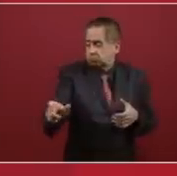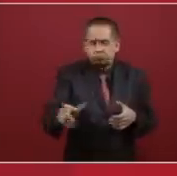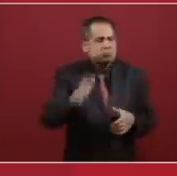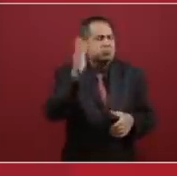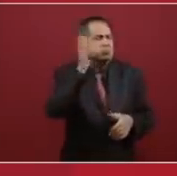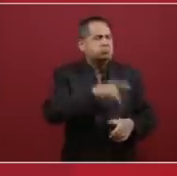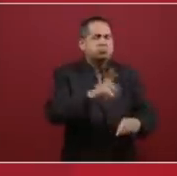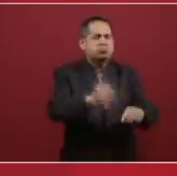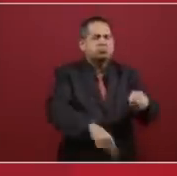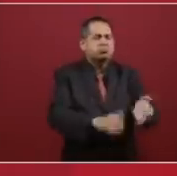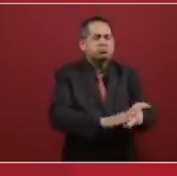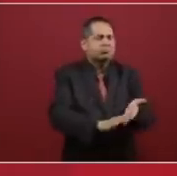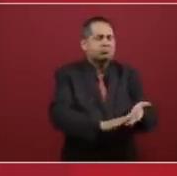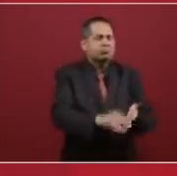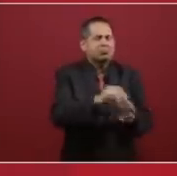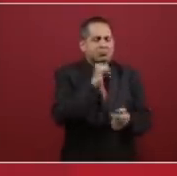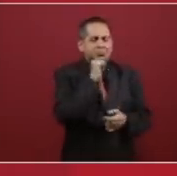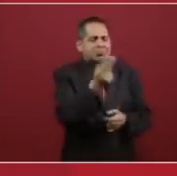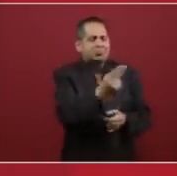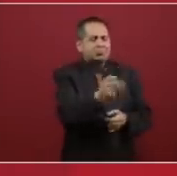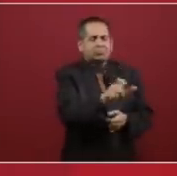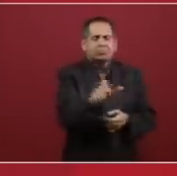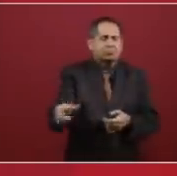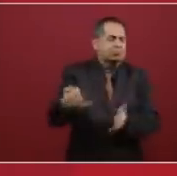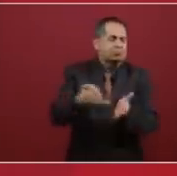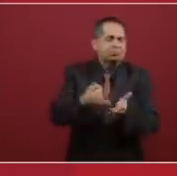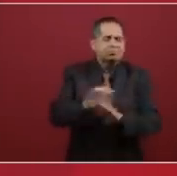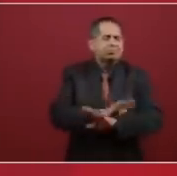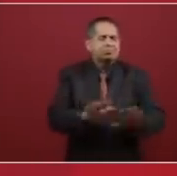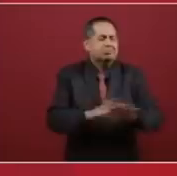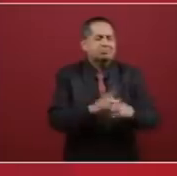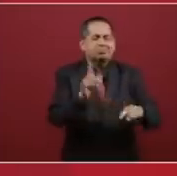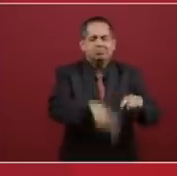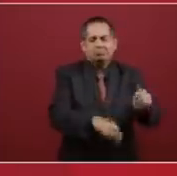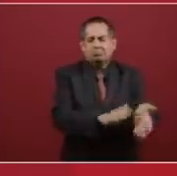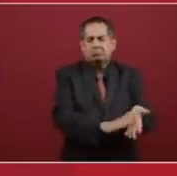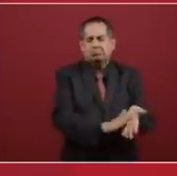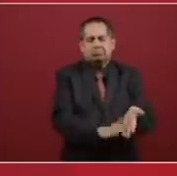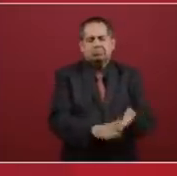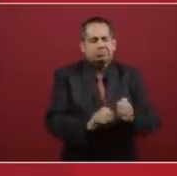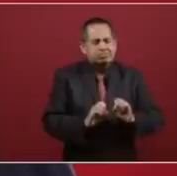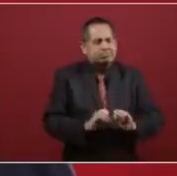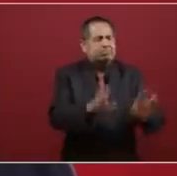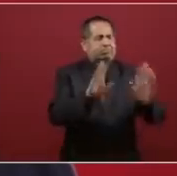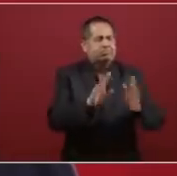el impuesto por la extracción de minerales a las empresas.